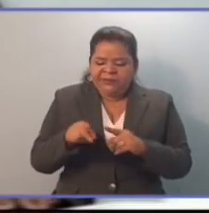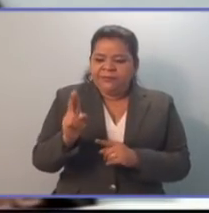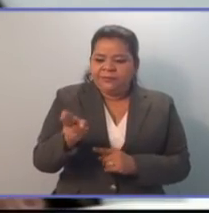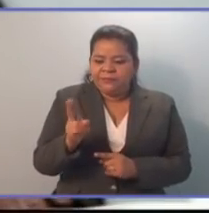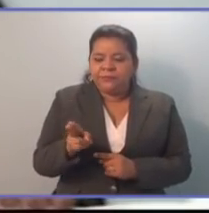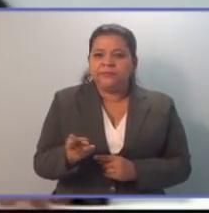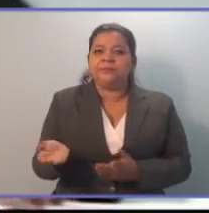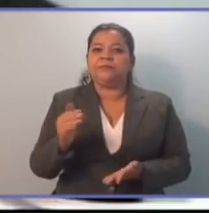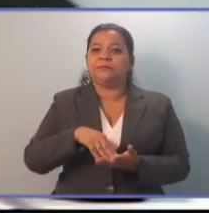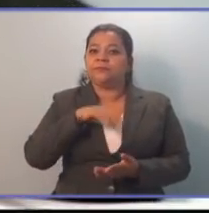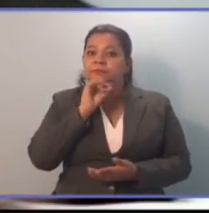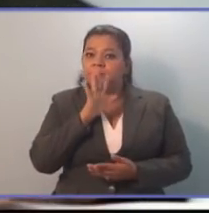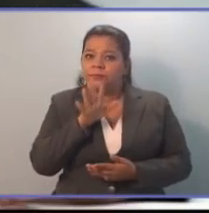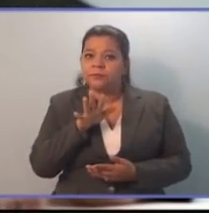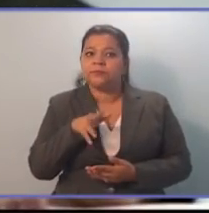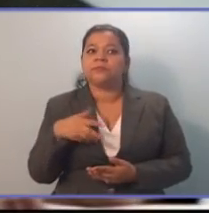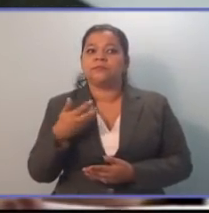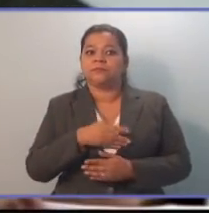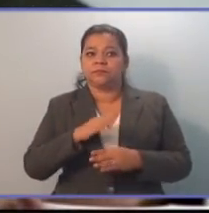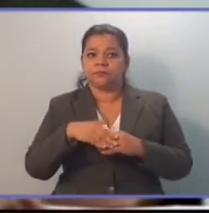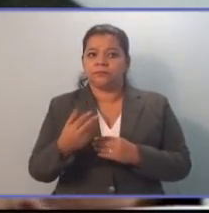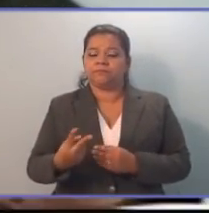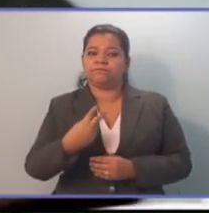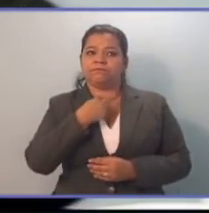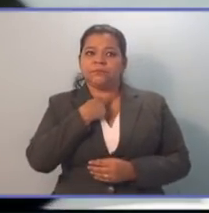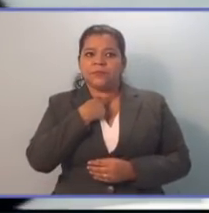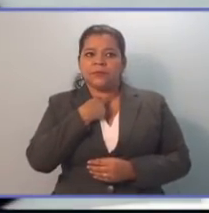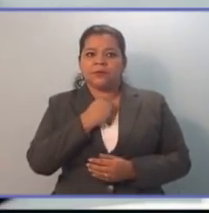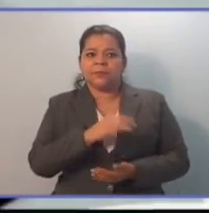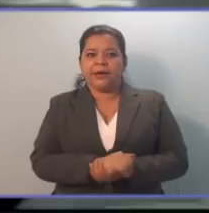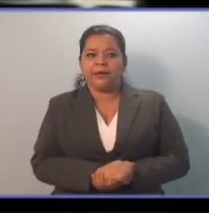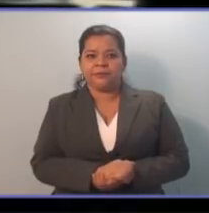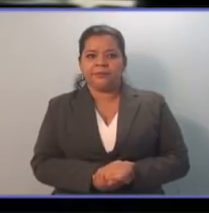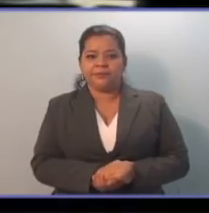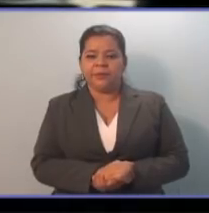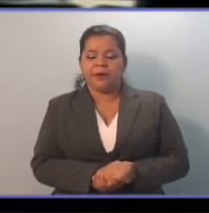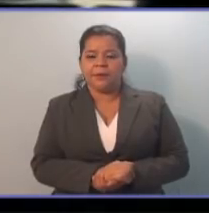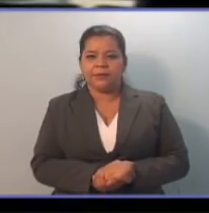repito una vez más, vamos a colapsar.